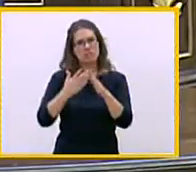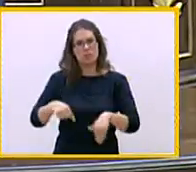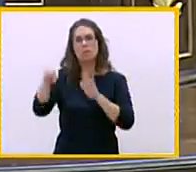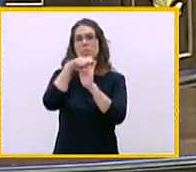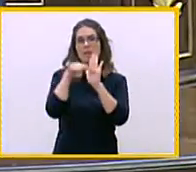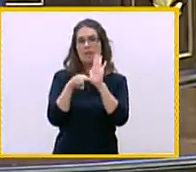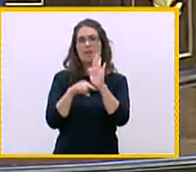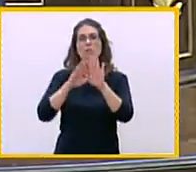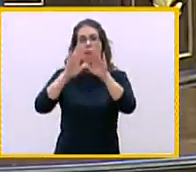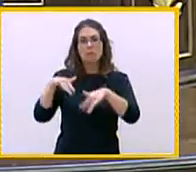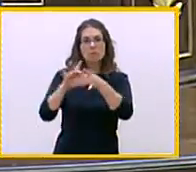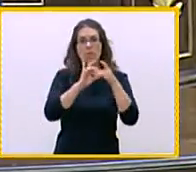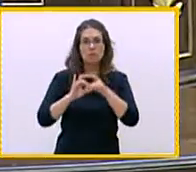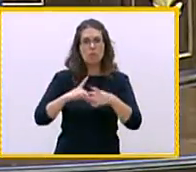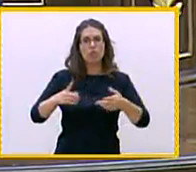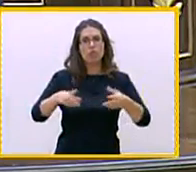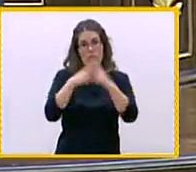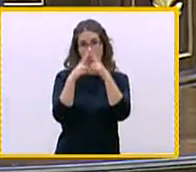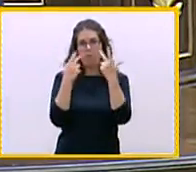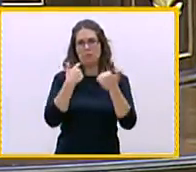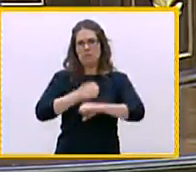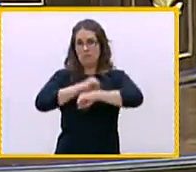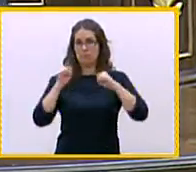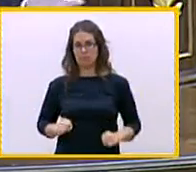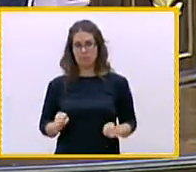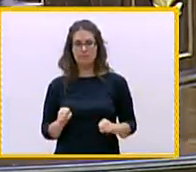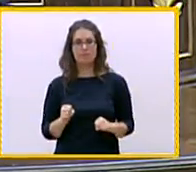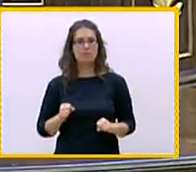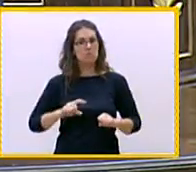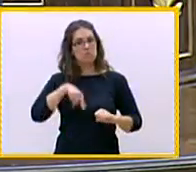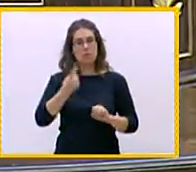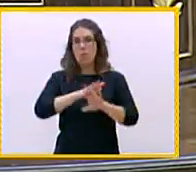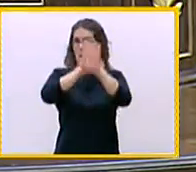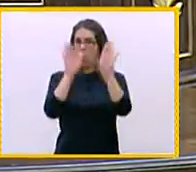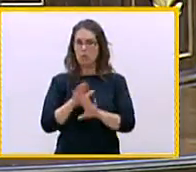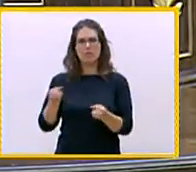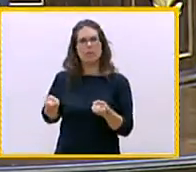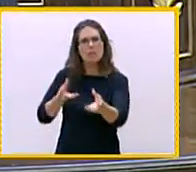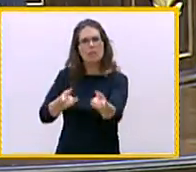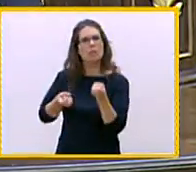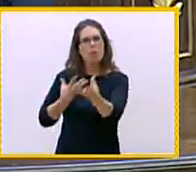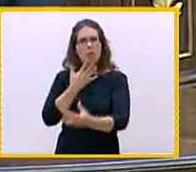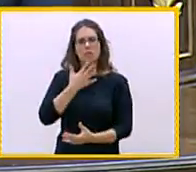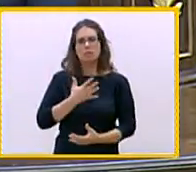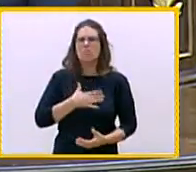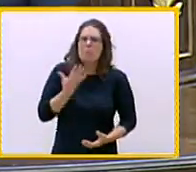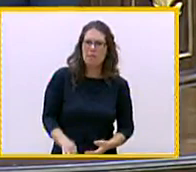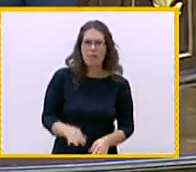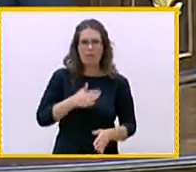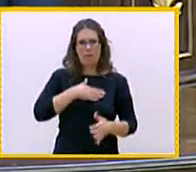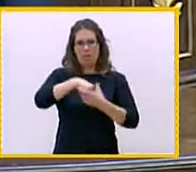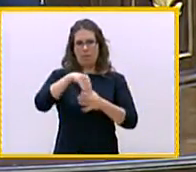social. Por último, dirigiré a la Cámara unas consideraciones sobre la capacidad de nuestra democracia para afrontar el